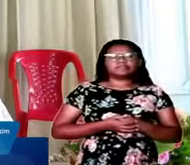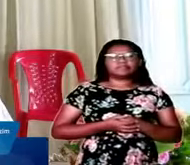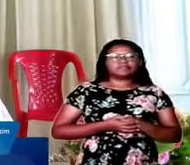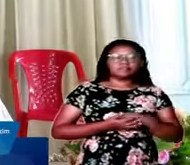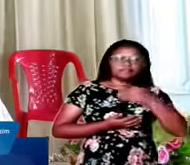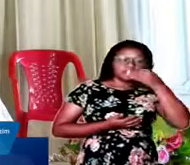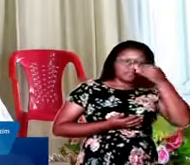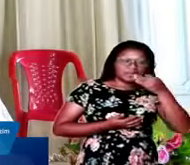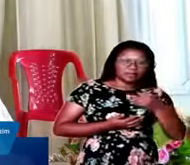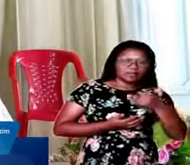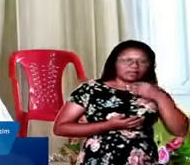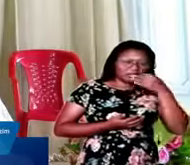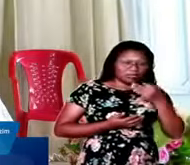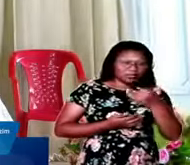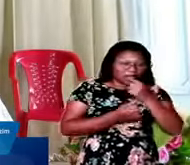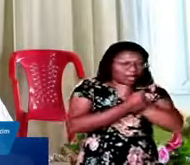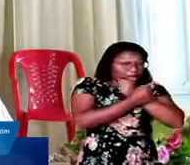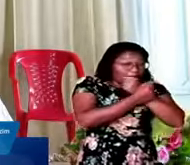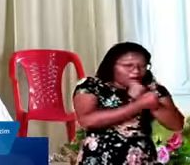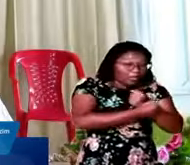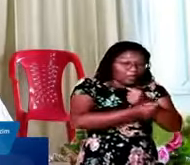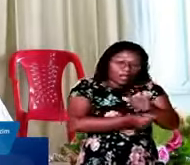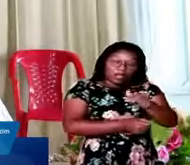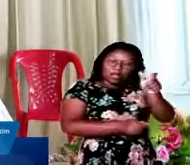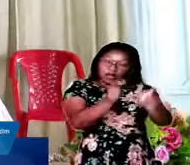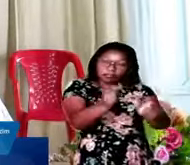de verdad amamos al prójimo?